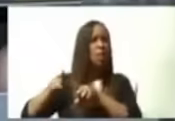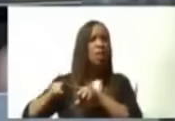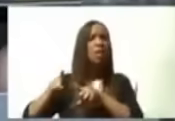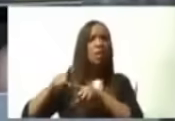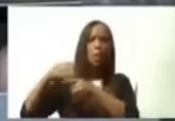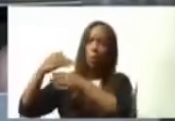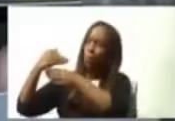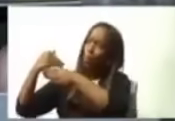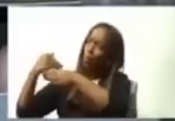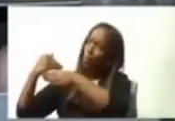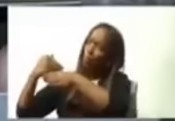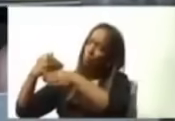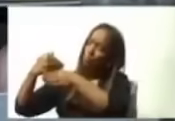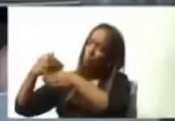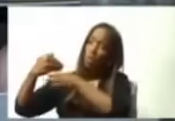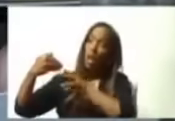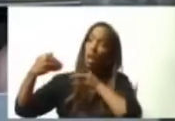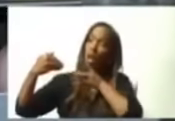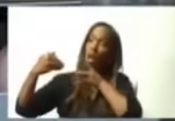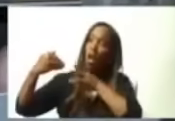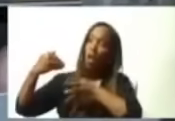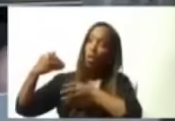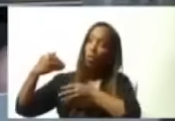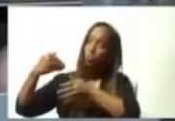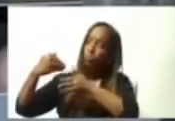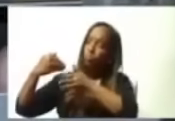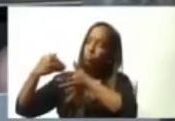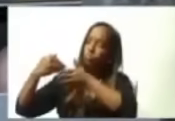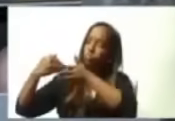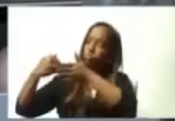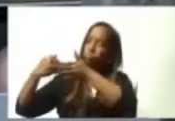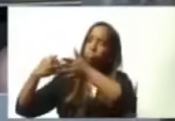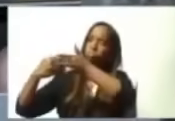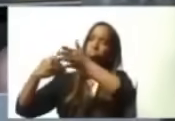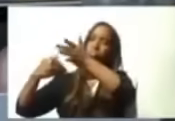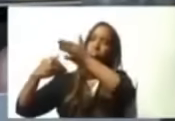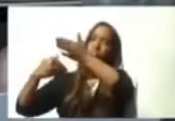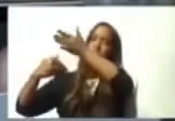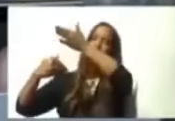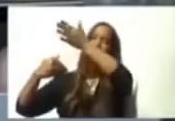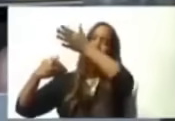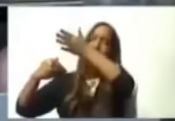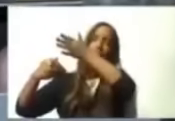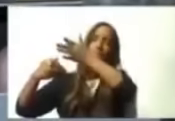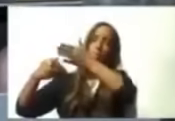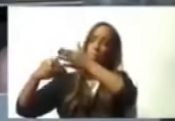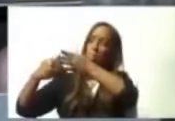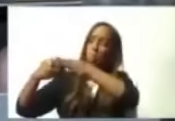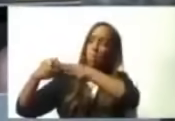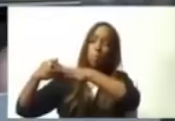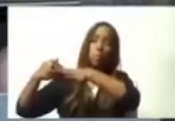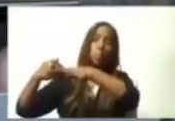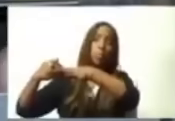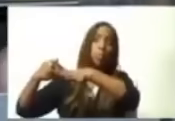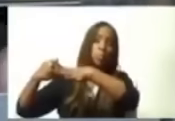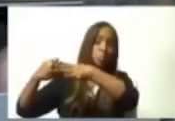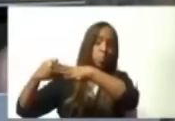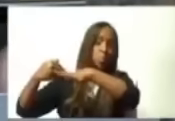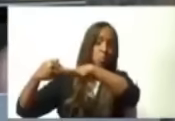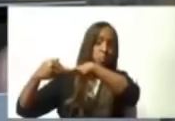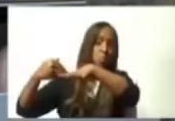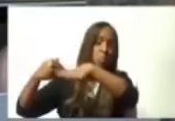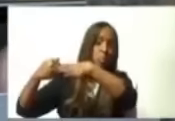máxima. Volumen de agua que la necesitamos para, como por ejemplo, a la Sabaneta, Aguacate, para